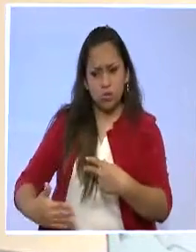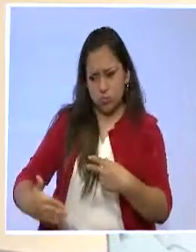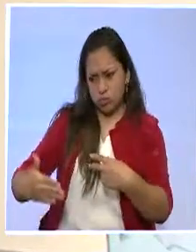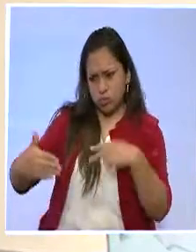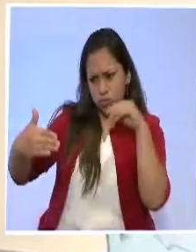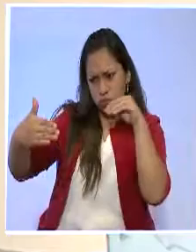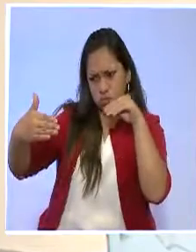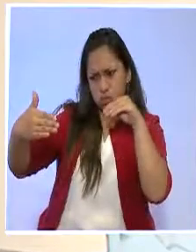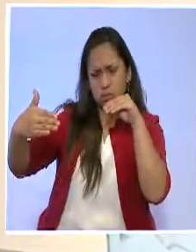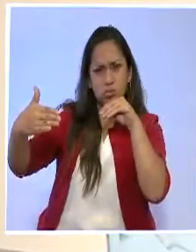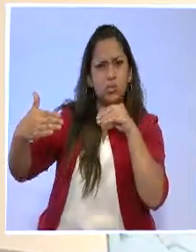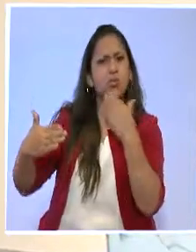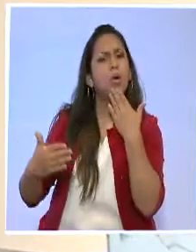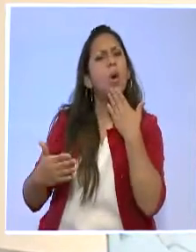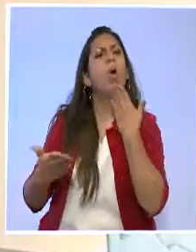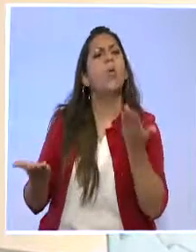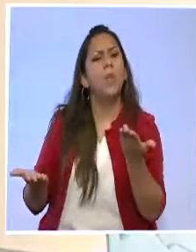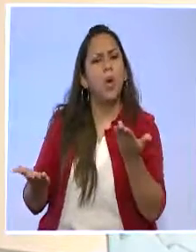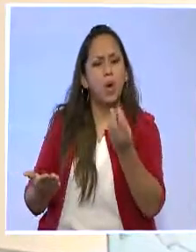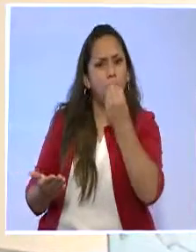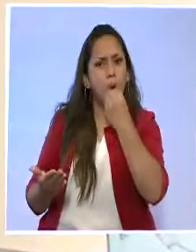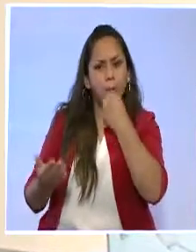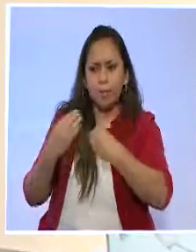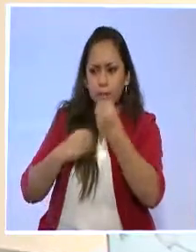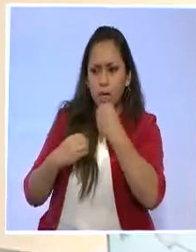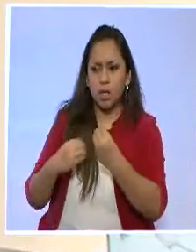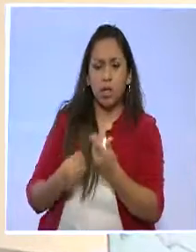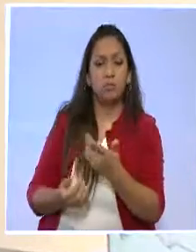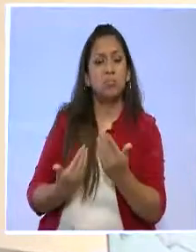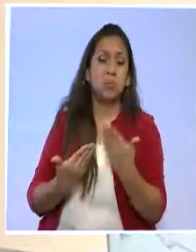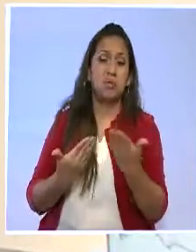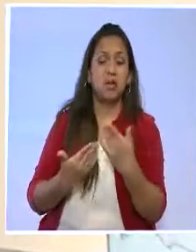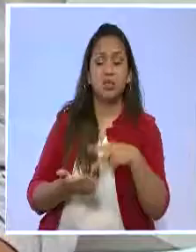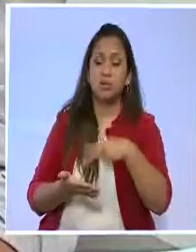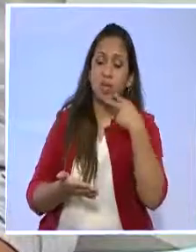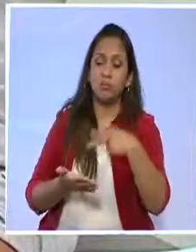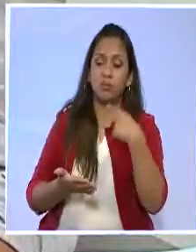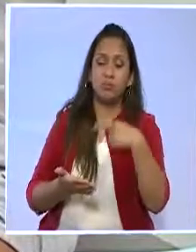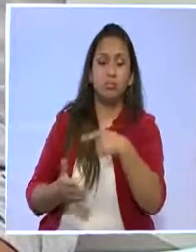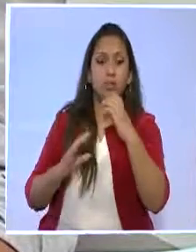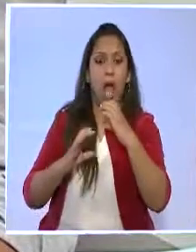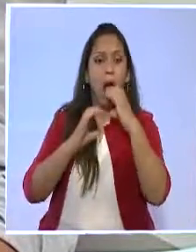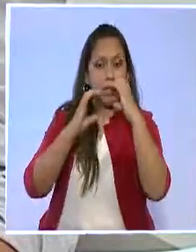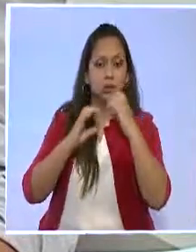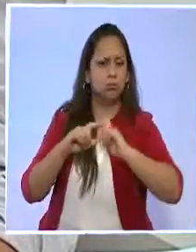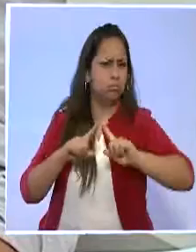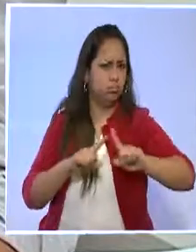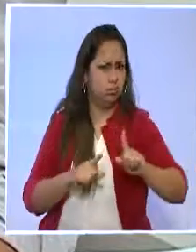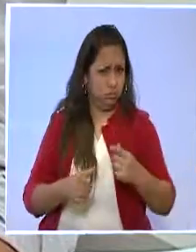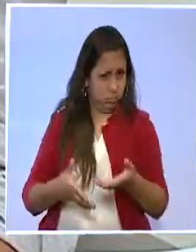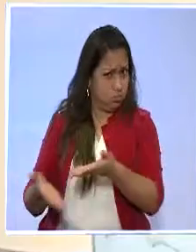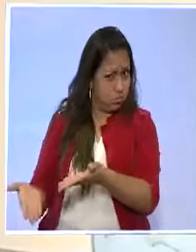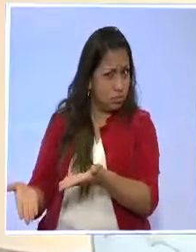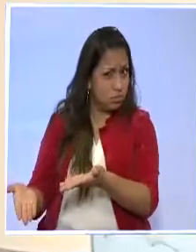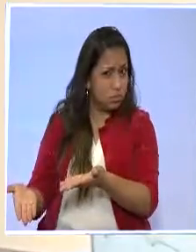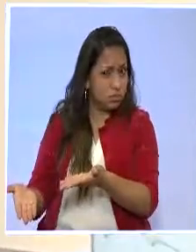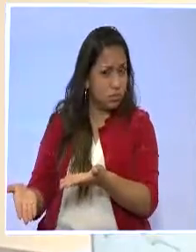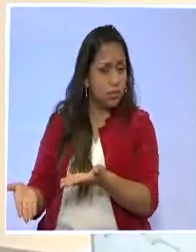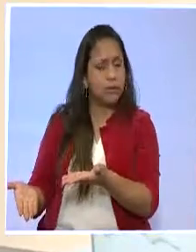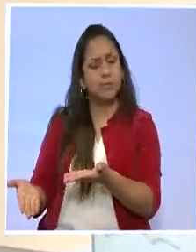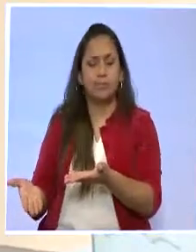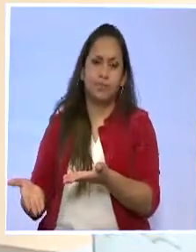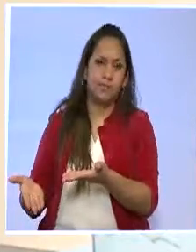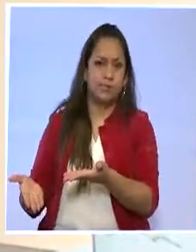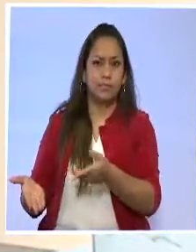y que como entra eso también dentro de una matriz cultural que tenemos los ecuatorianos y cómo poco a poco también y cambiando estos